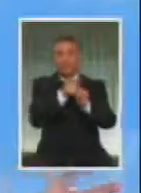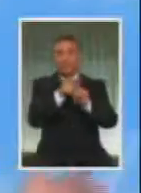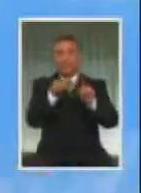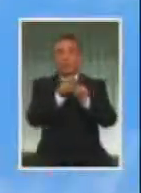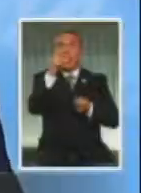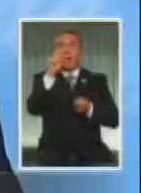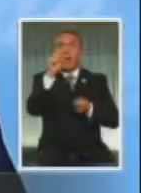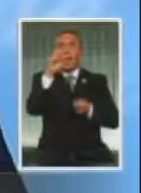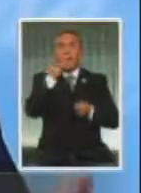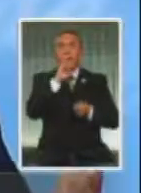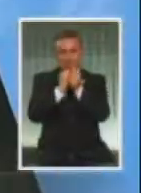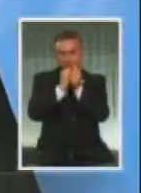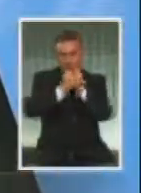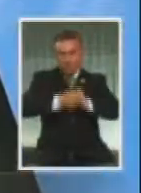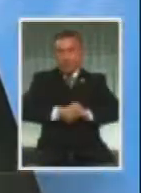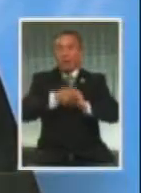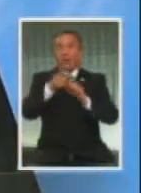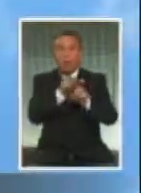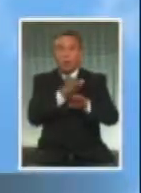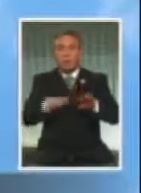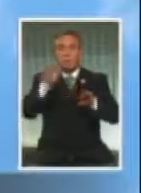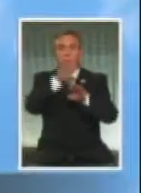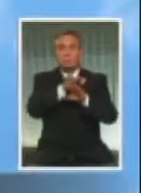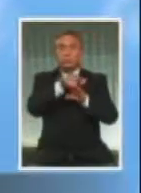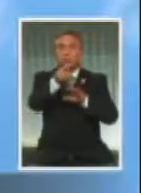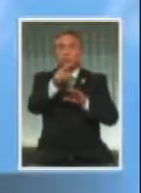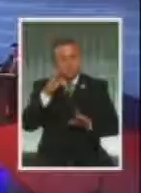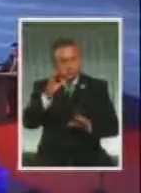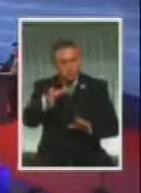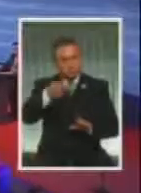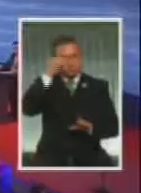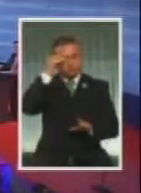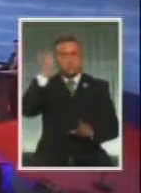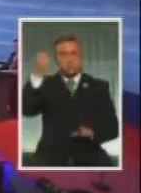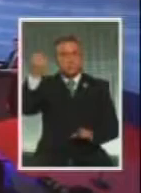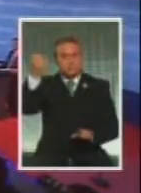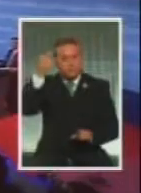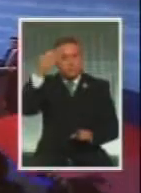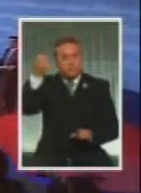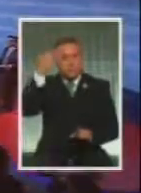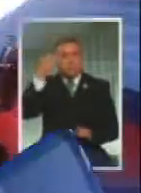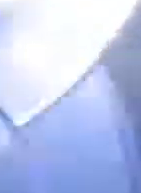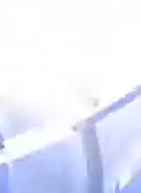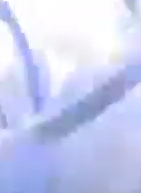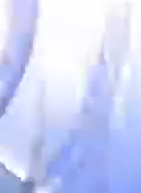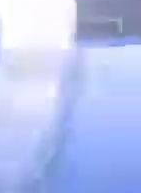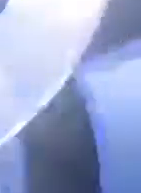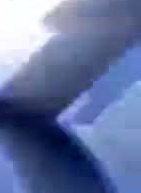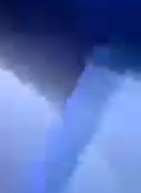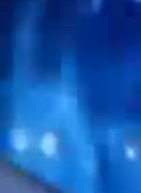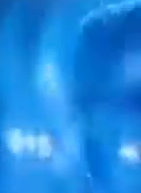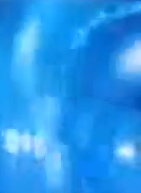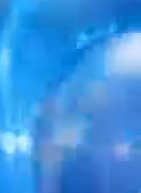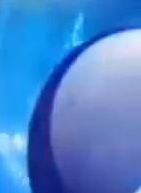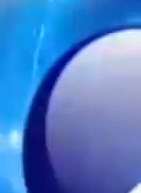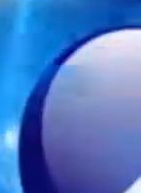de las propuestas presidenciales. El mundo político esperaba más del debate y de los mismos candidatos.